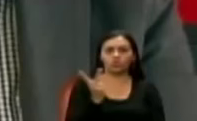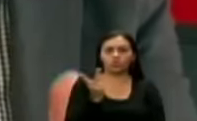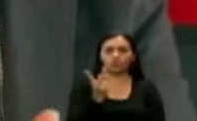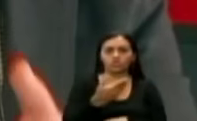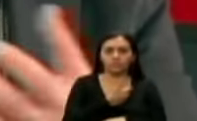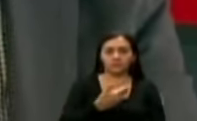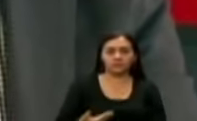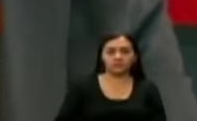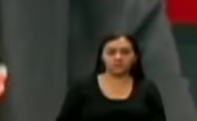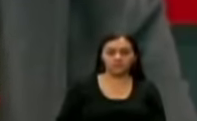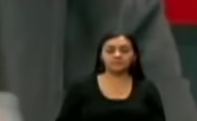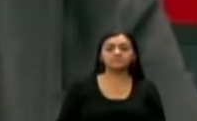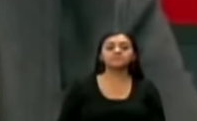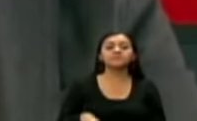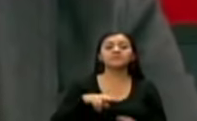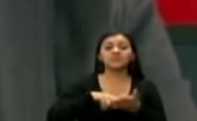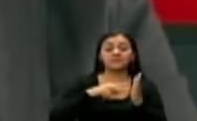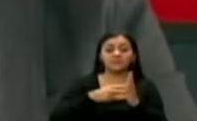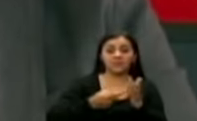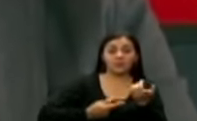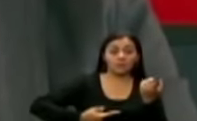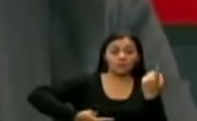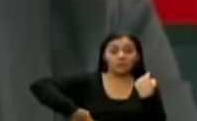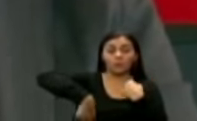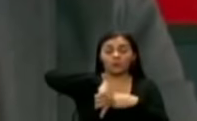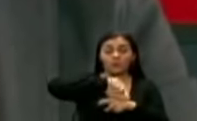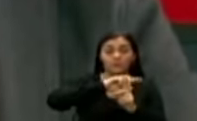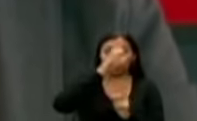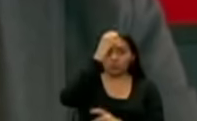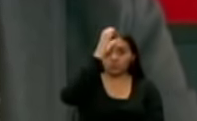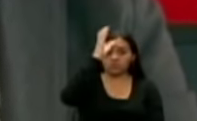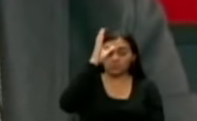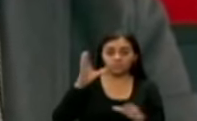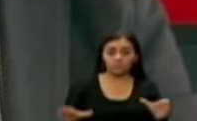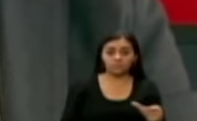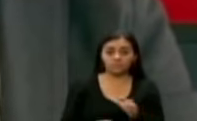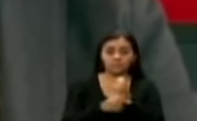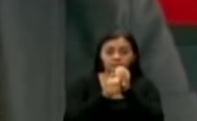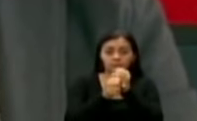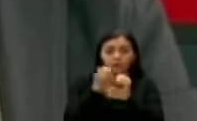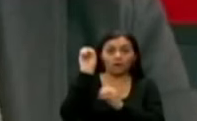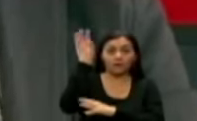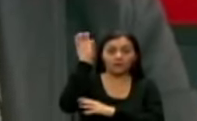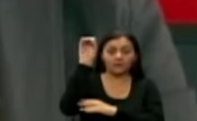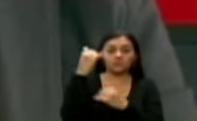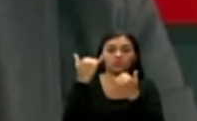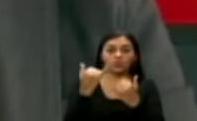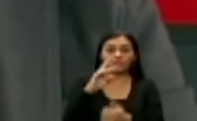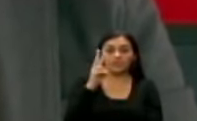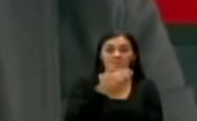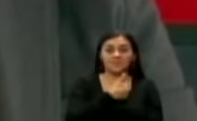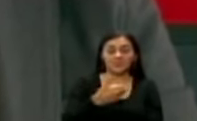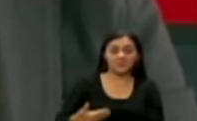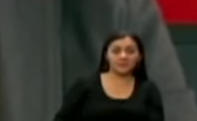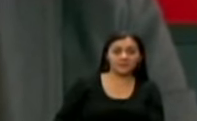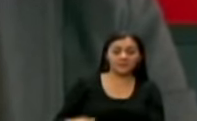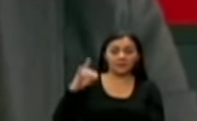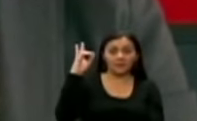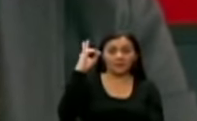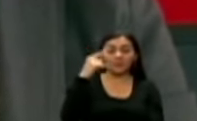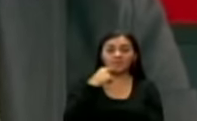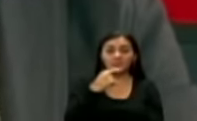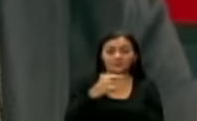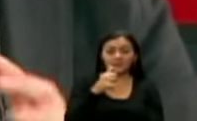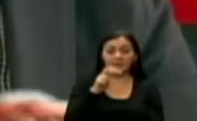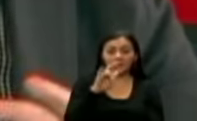quiere decir que si retomamos algunos de los conceptos que planteaba en la conferencia de hoy el vicepresidente de Bolivia, Álvaro García